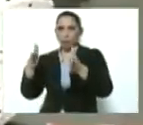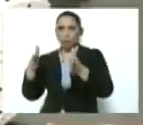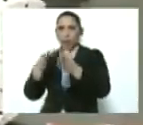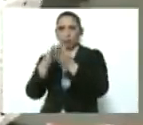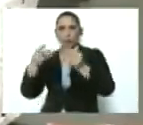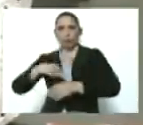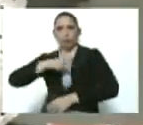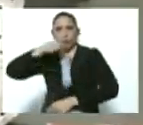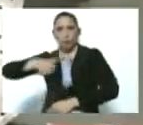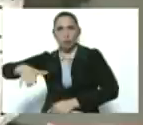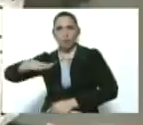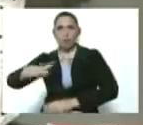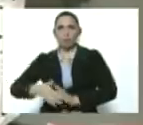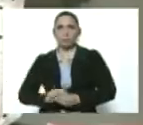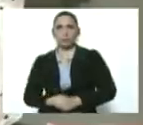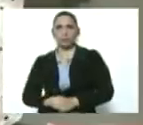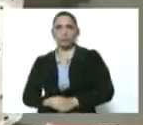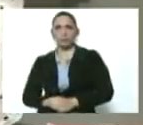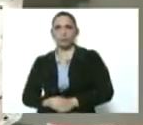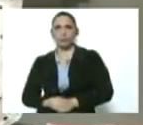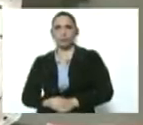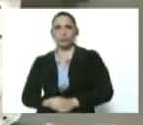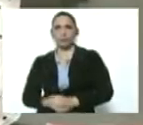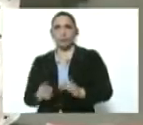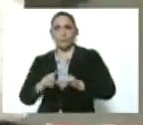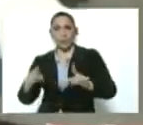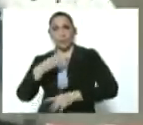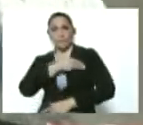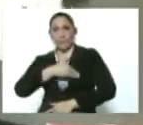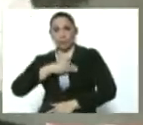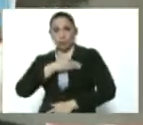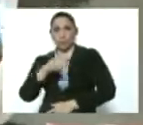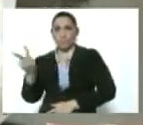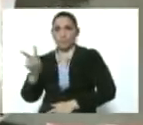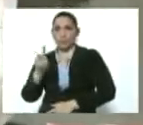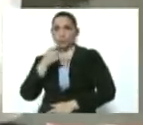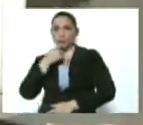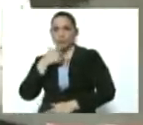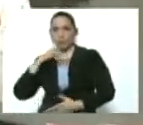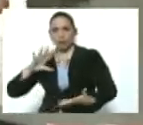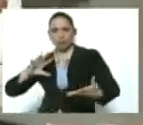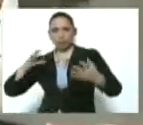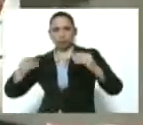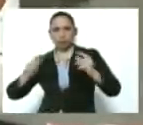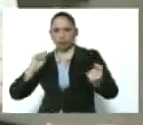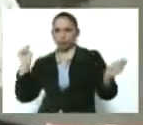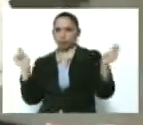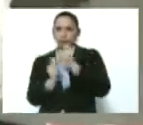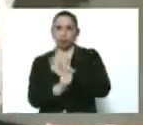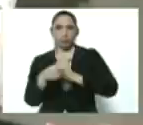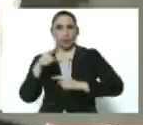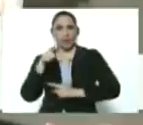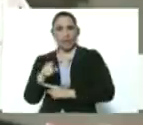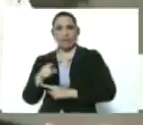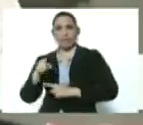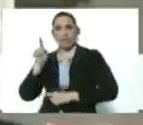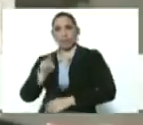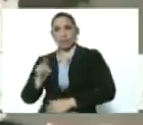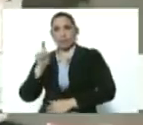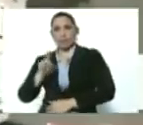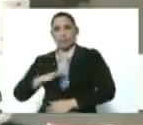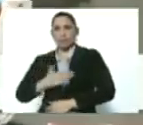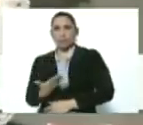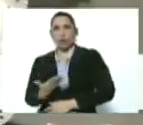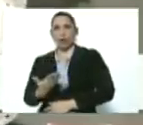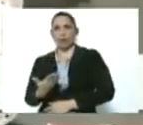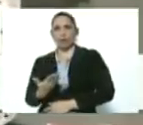todo nuestro pueblo para que la misión venezuela bella transformada en esta para esta necesidad pueda